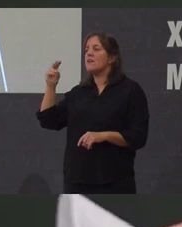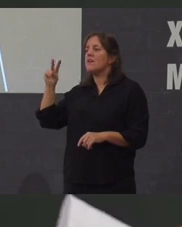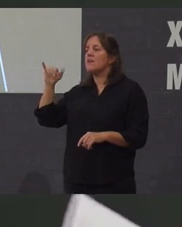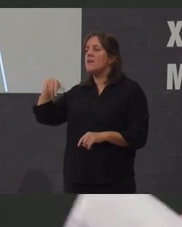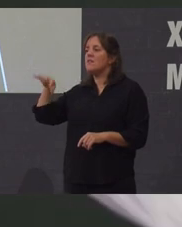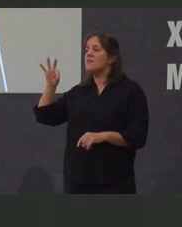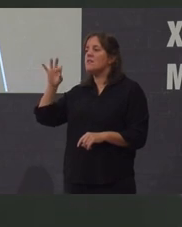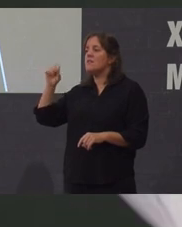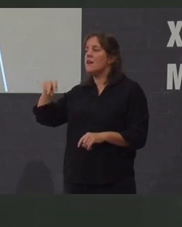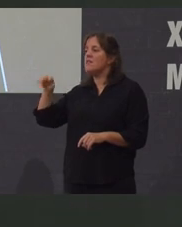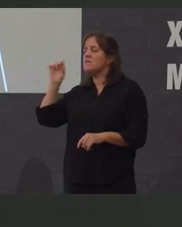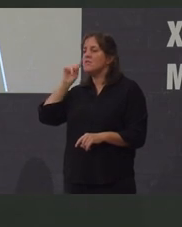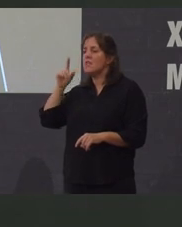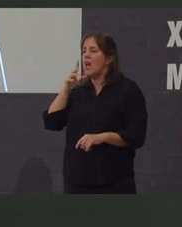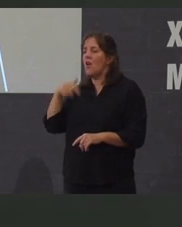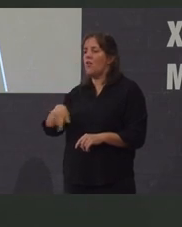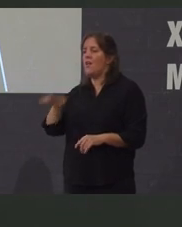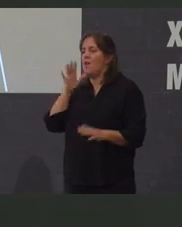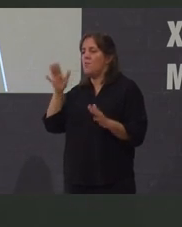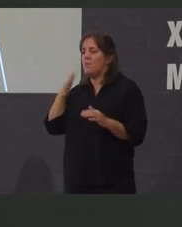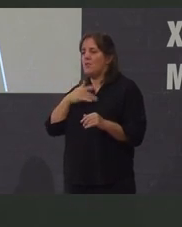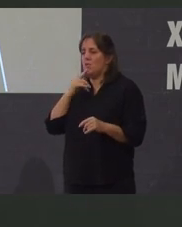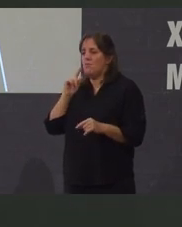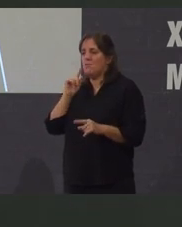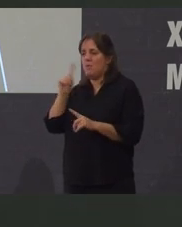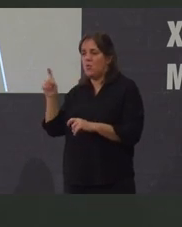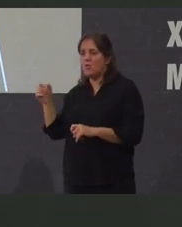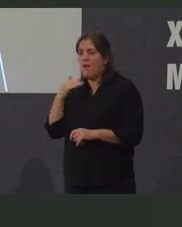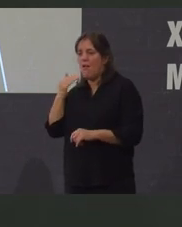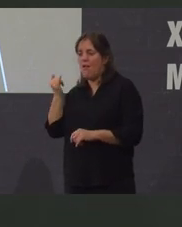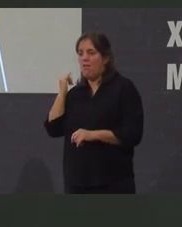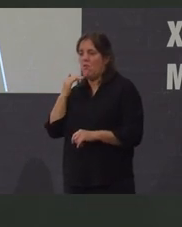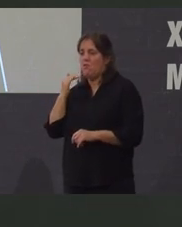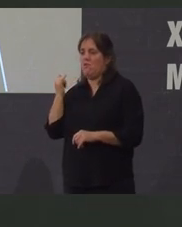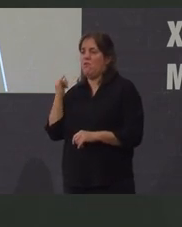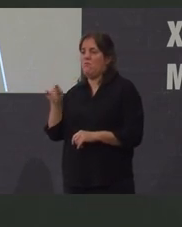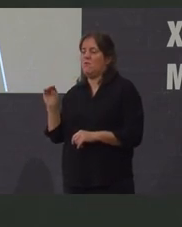preguntar, este é o seu momento.